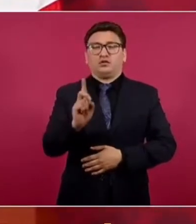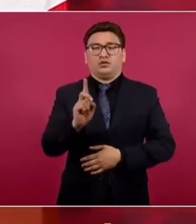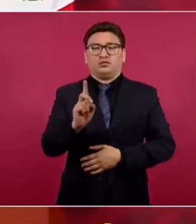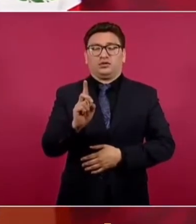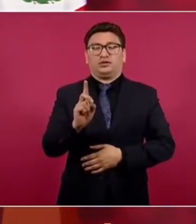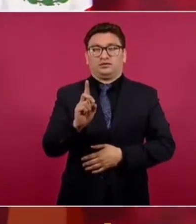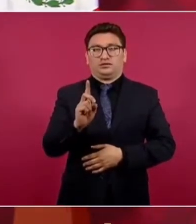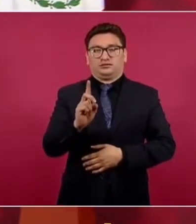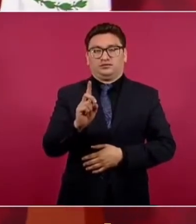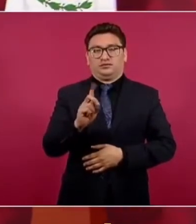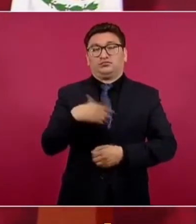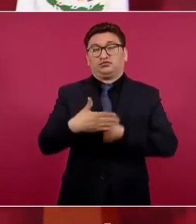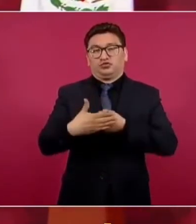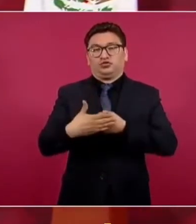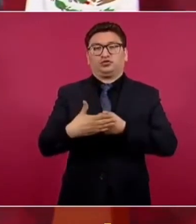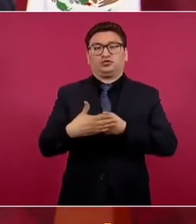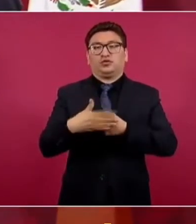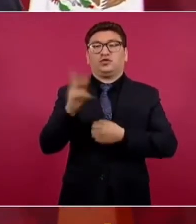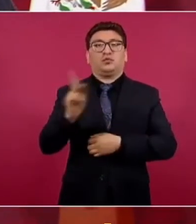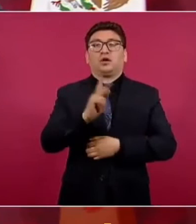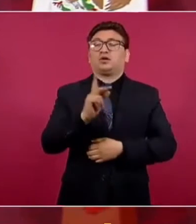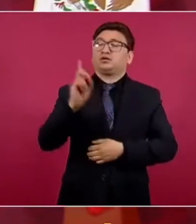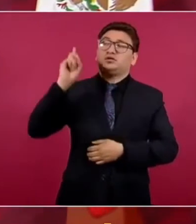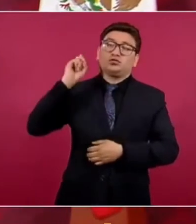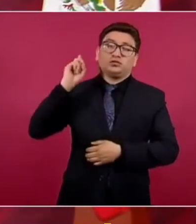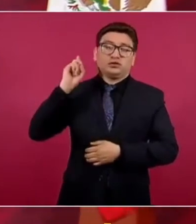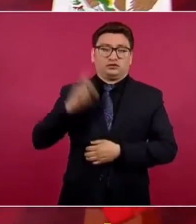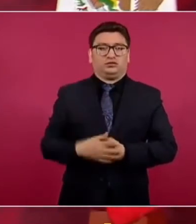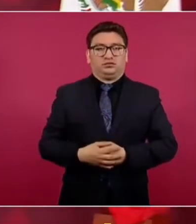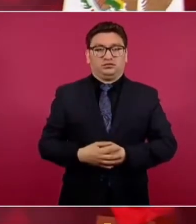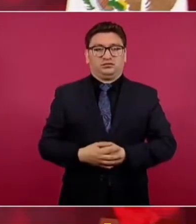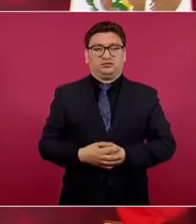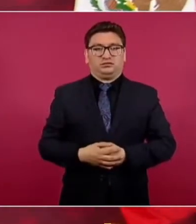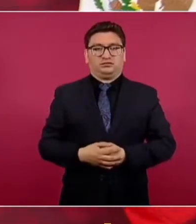que viene sea como el domingo pasado,